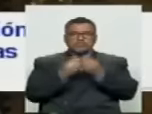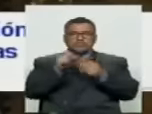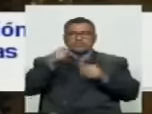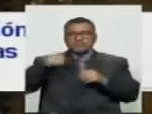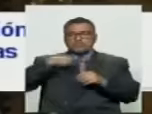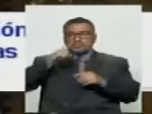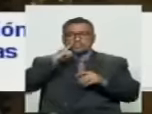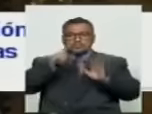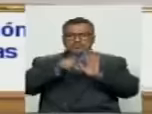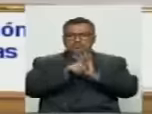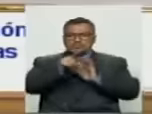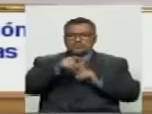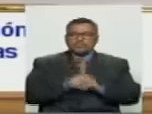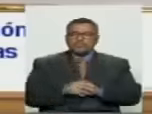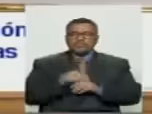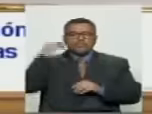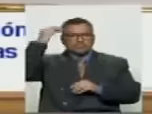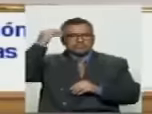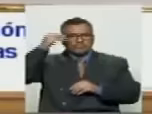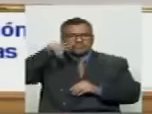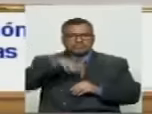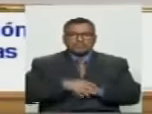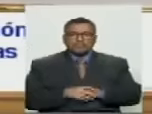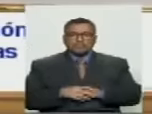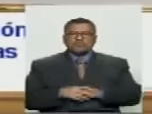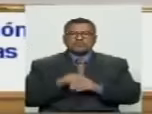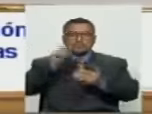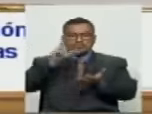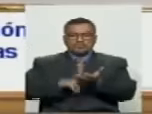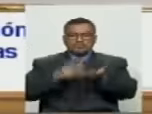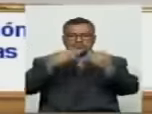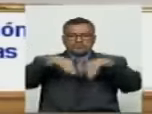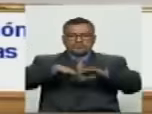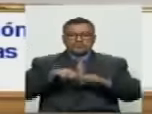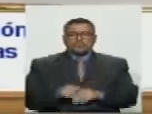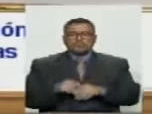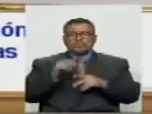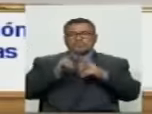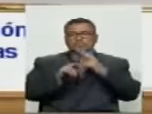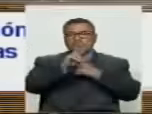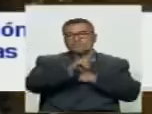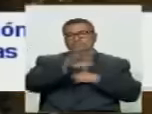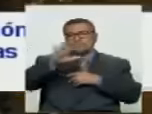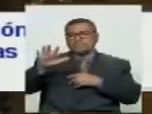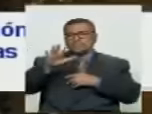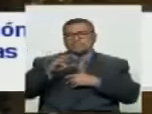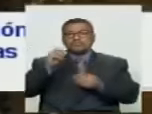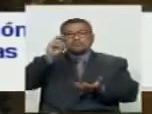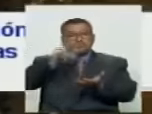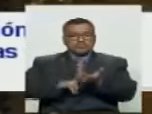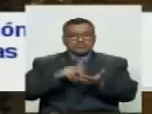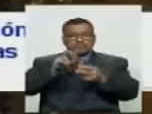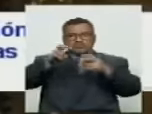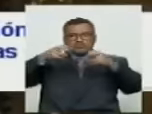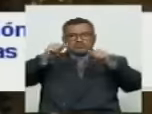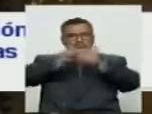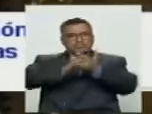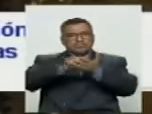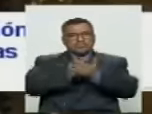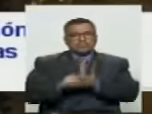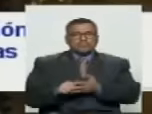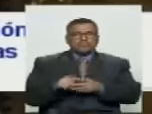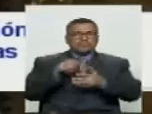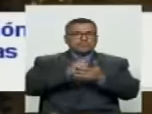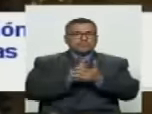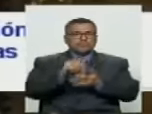Es todo, presidente. En consideración el epígrafe. Aprobado. Siguiente. Vigésimo quinto. Se sugiere aprobar un nuevo artículo, el cual será